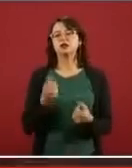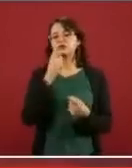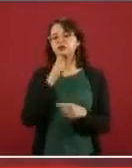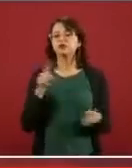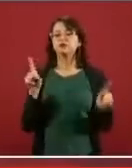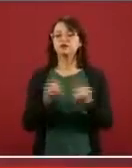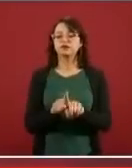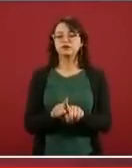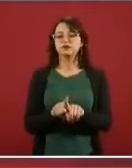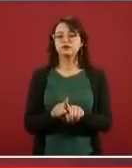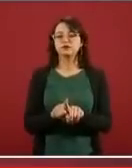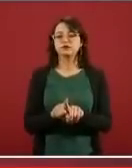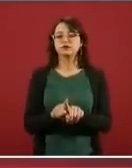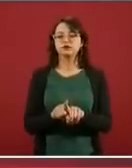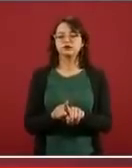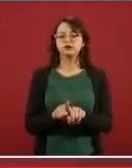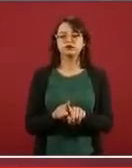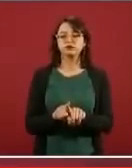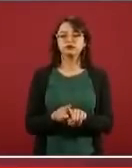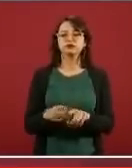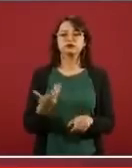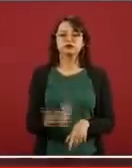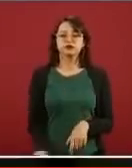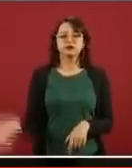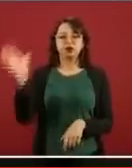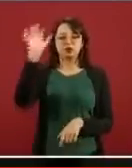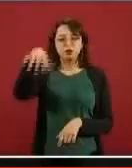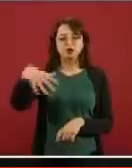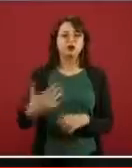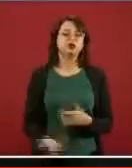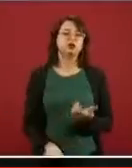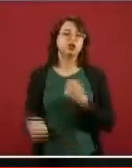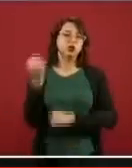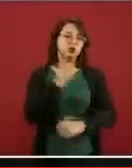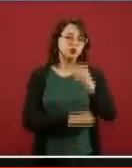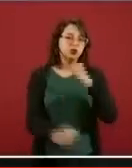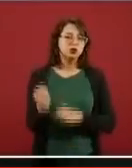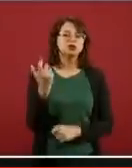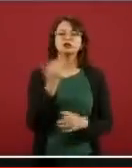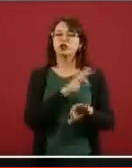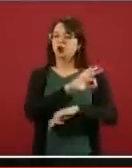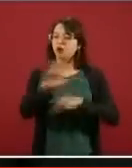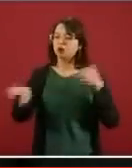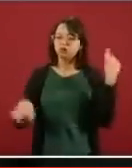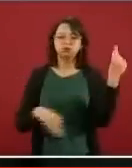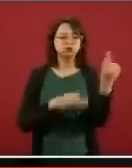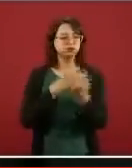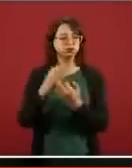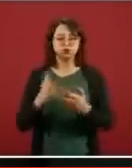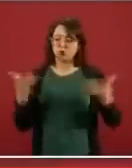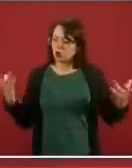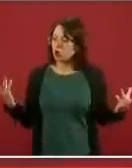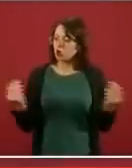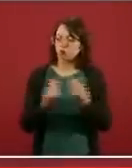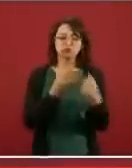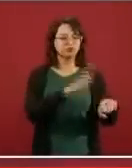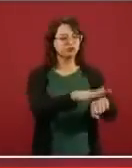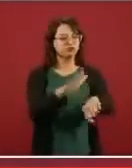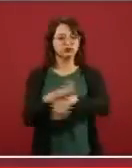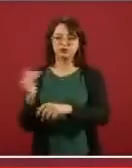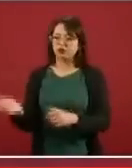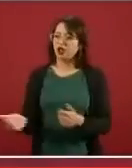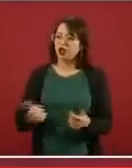con los del basketball del boxeo todos todos de una vez aquí aprovecho para